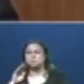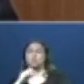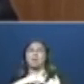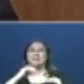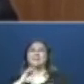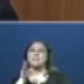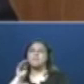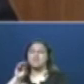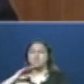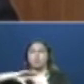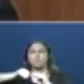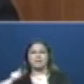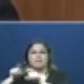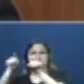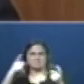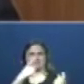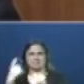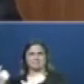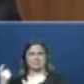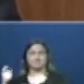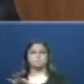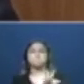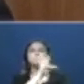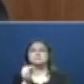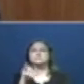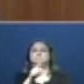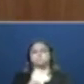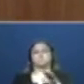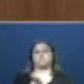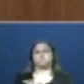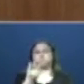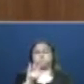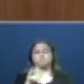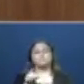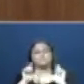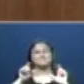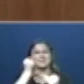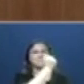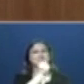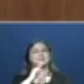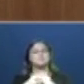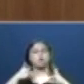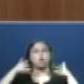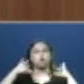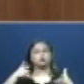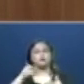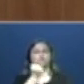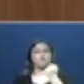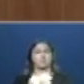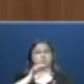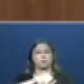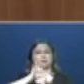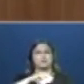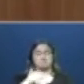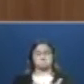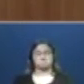a sus circunstancias y por otro lado el de la creación del Consejo financiero de Castilla y león cuya regulación aprobaremos en